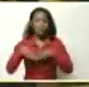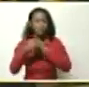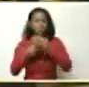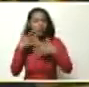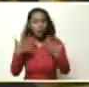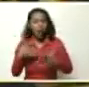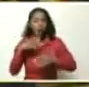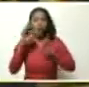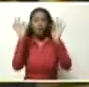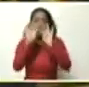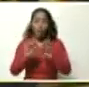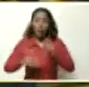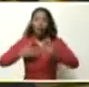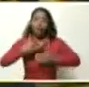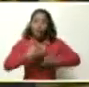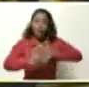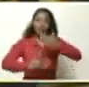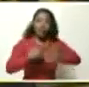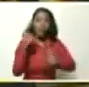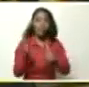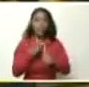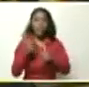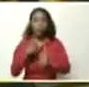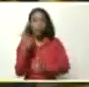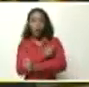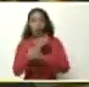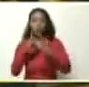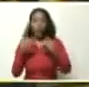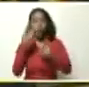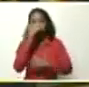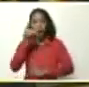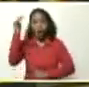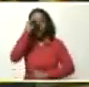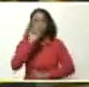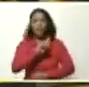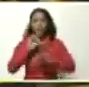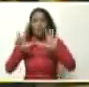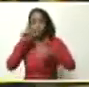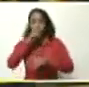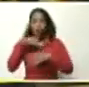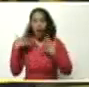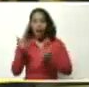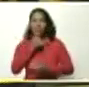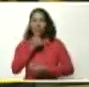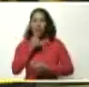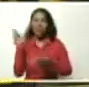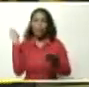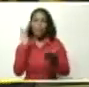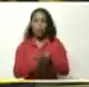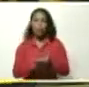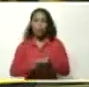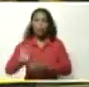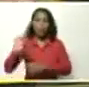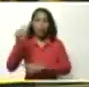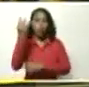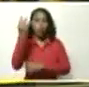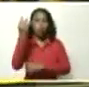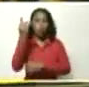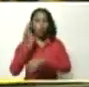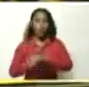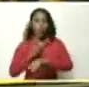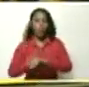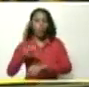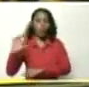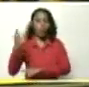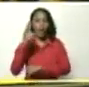manera progresiva. En principio se van a vacunar todos los mayores de 18 años a quienes se le colocó la segunda dosis, la tercera en el